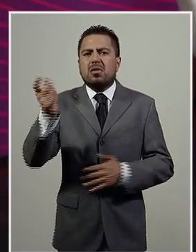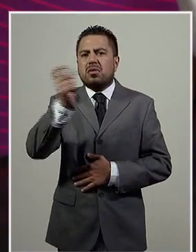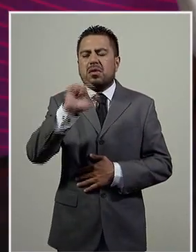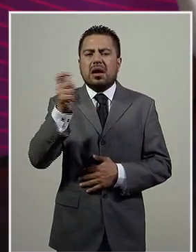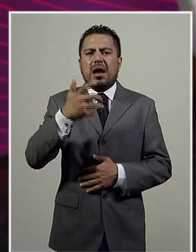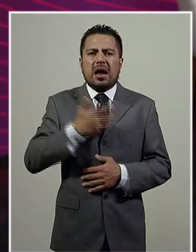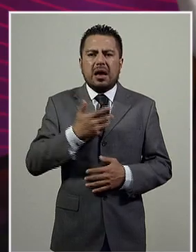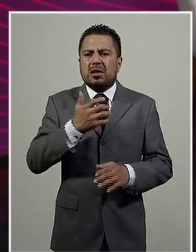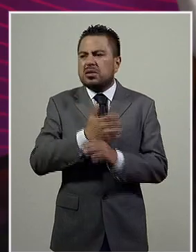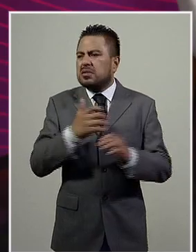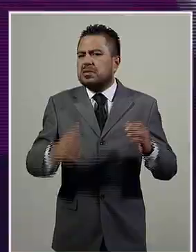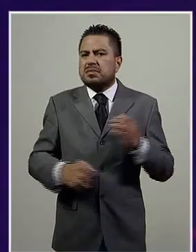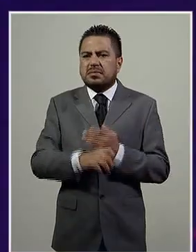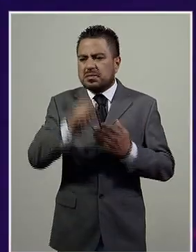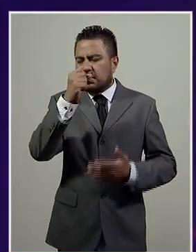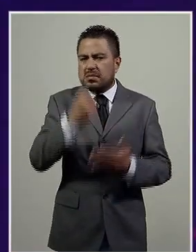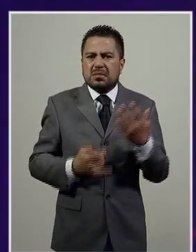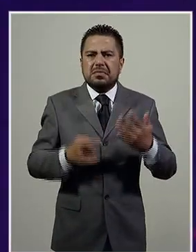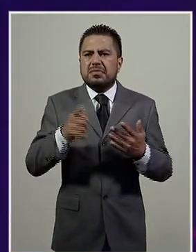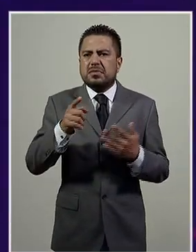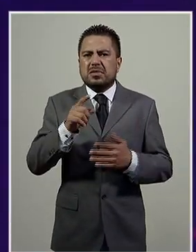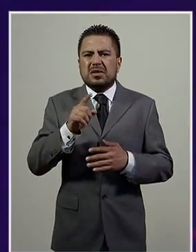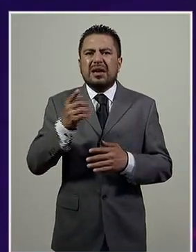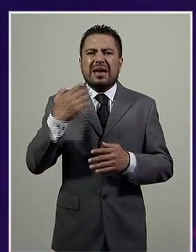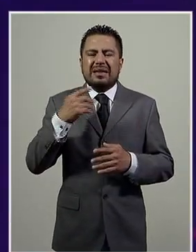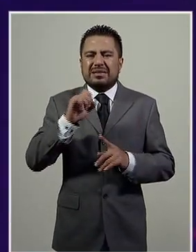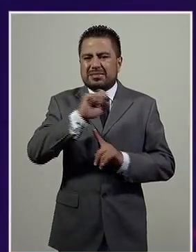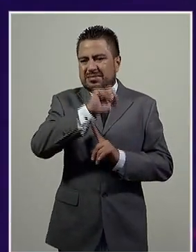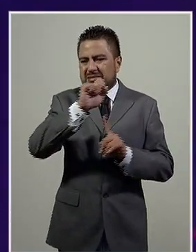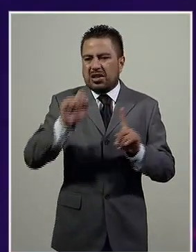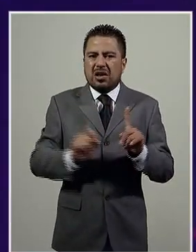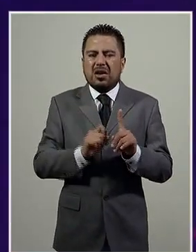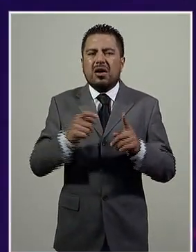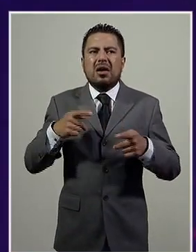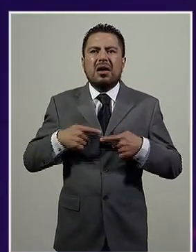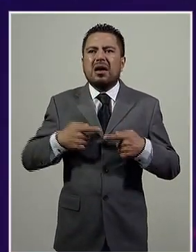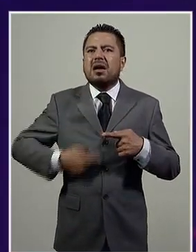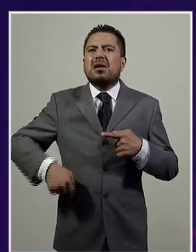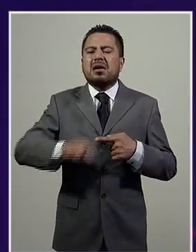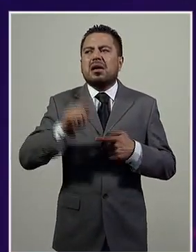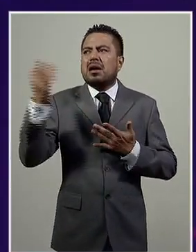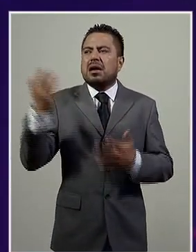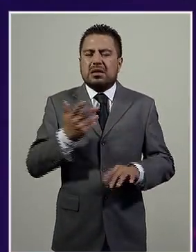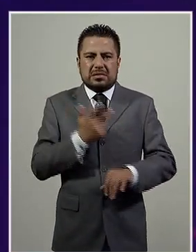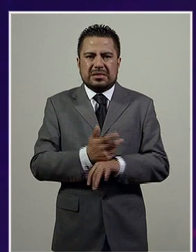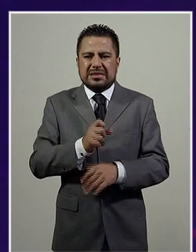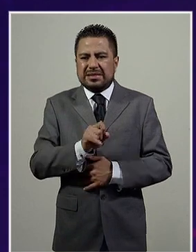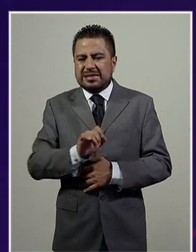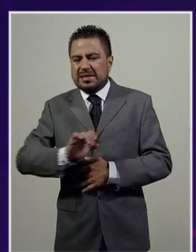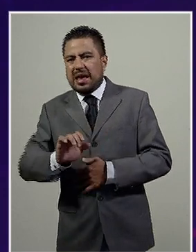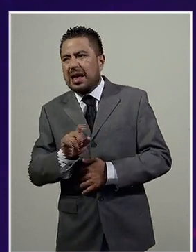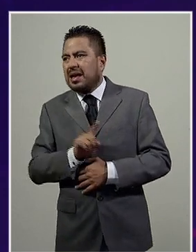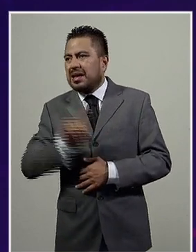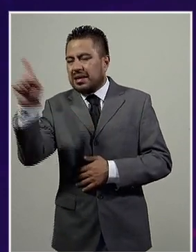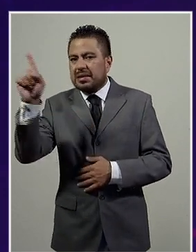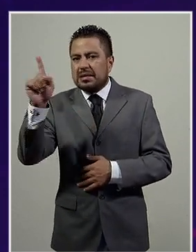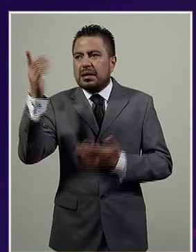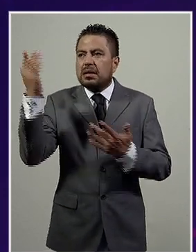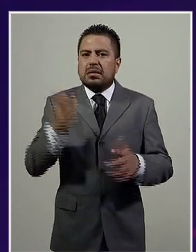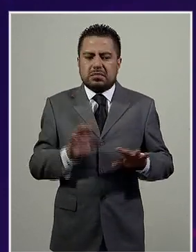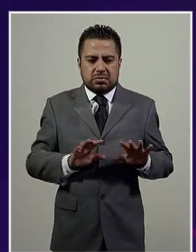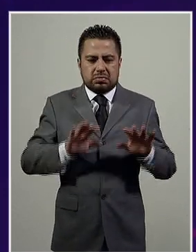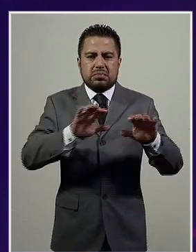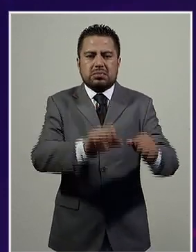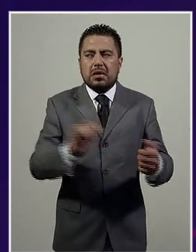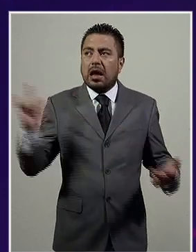hay situaciones, tuvimos un asunto en CONAPRED de una persona, un sikh que venía a Estados Unidos, lo detienen